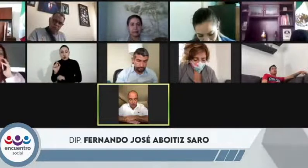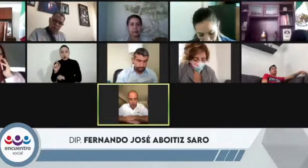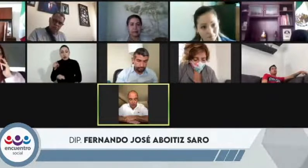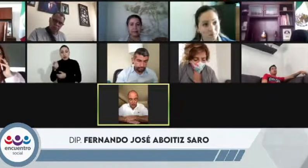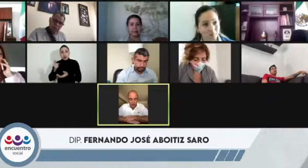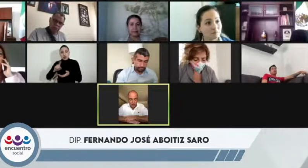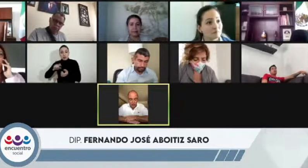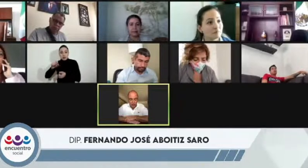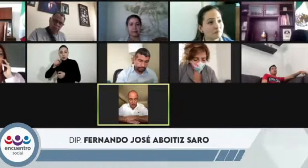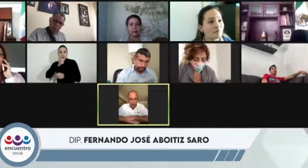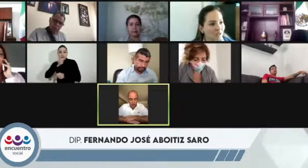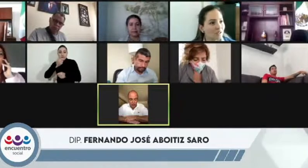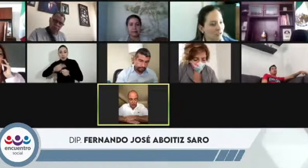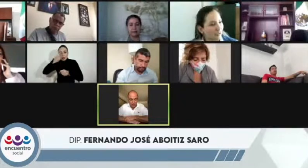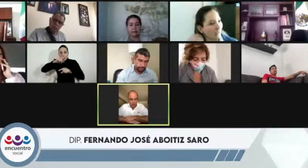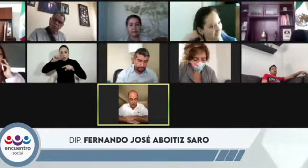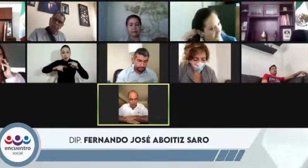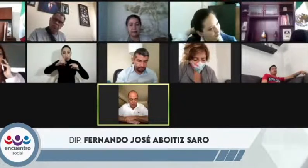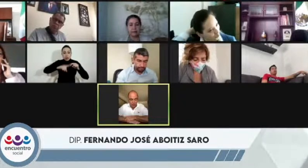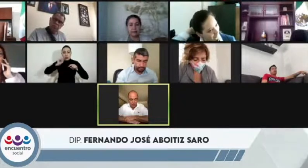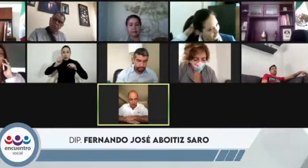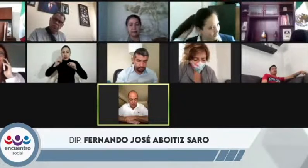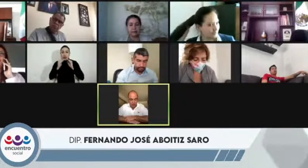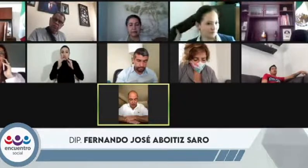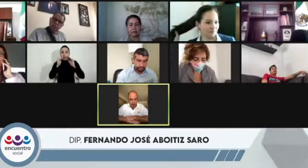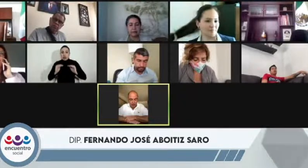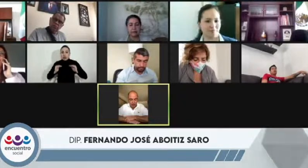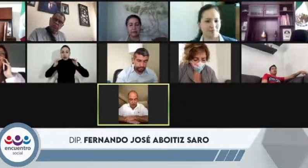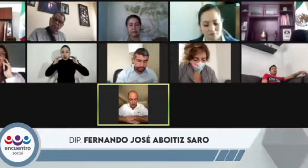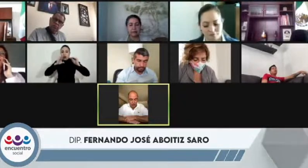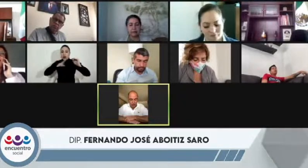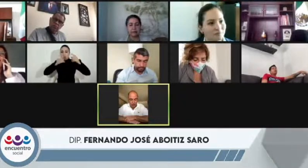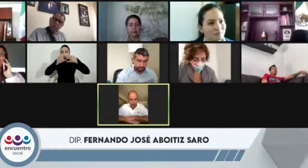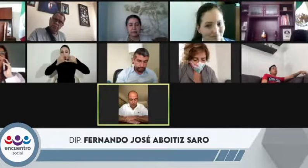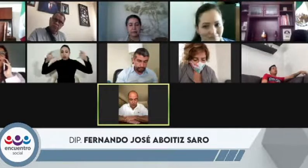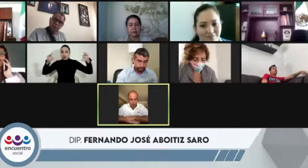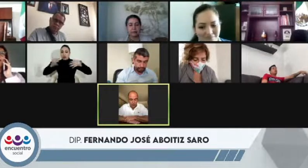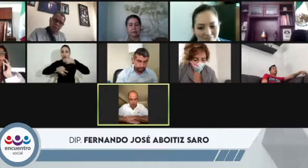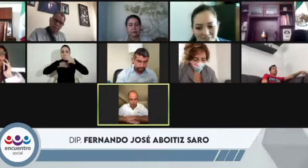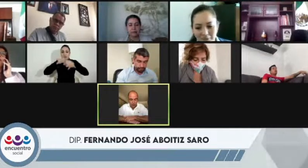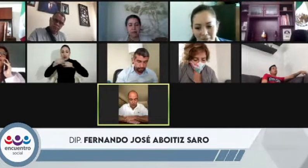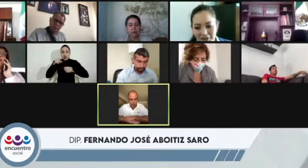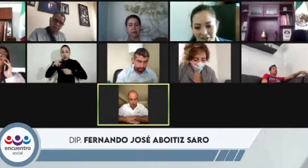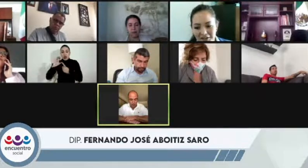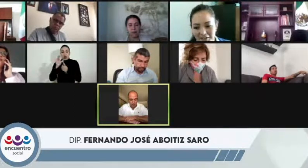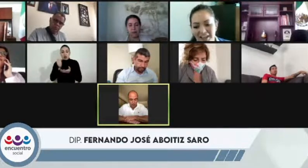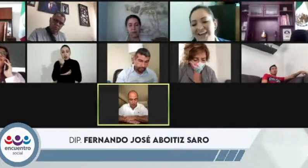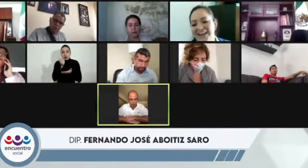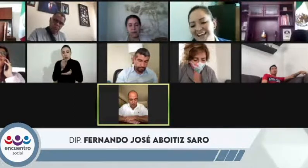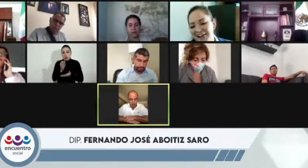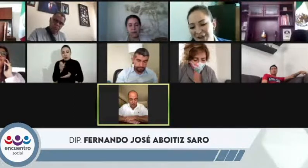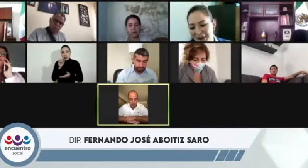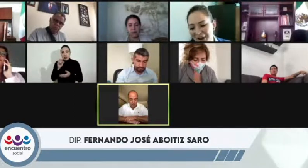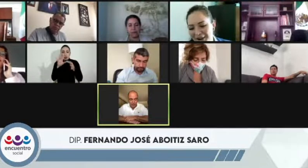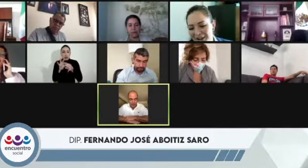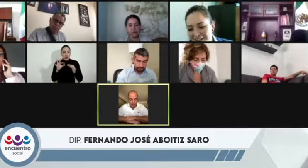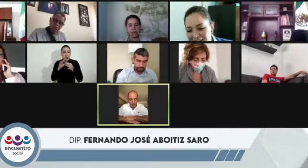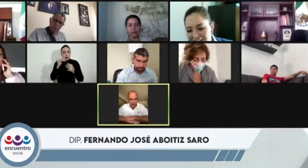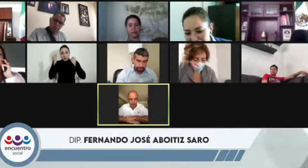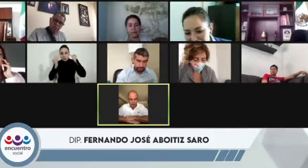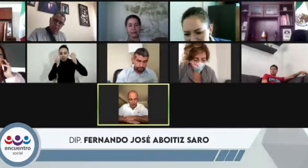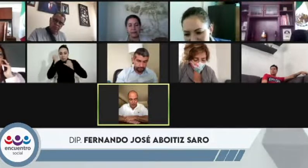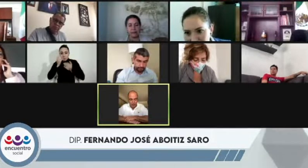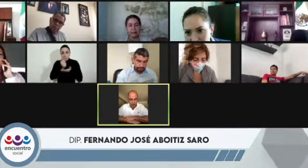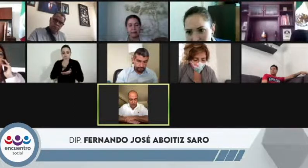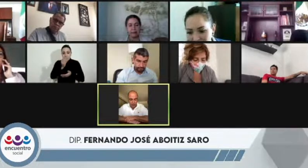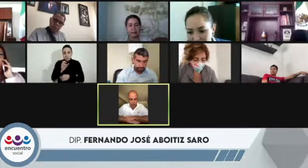de espectaculares en las azoteas, por lo que esta dictaminadora estimó procedente su aprobación en los términos señalados por la diputada promovente, es el señalar que la información